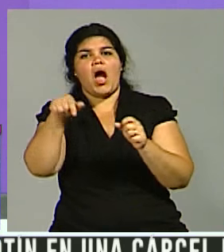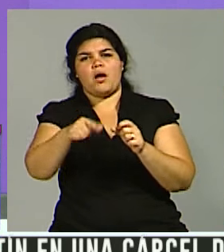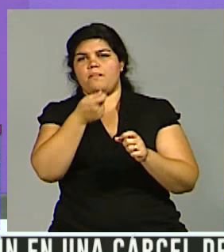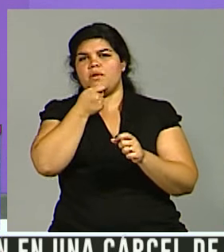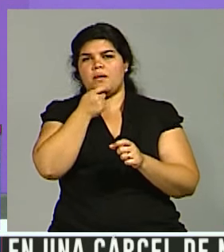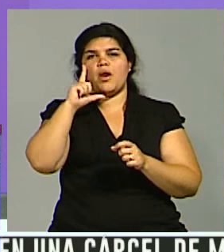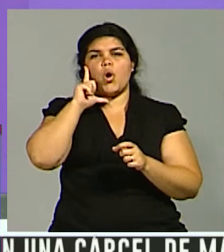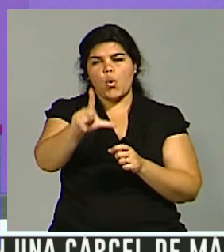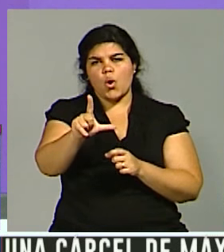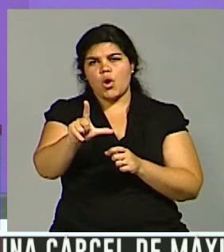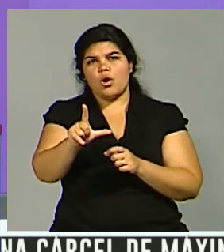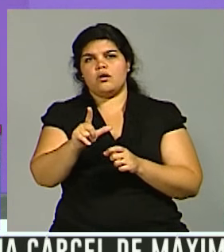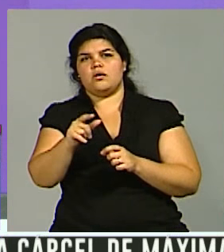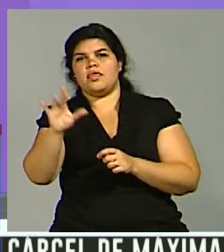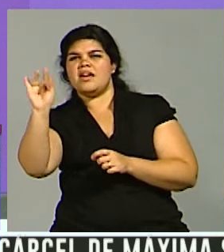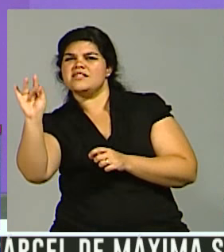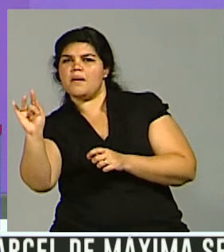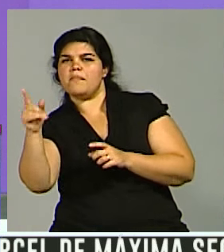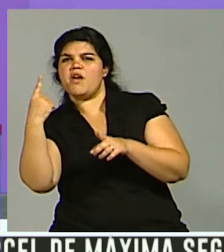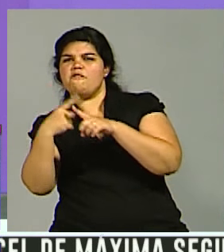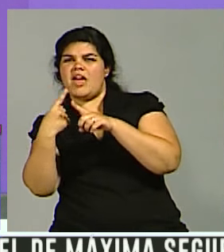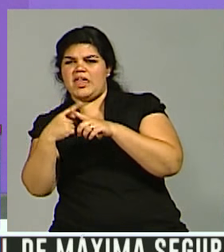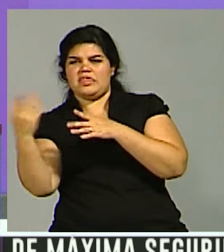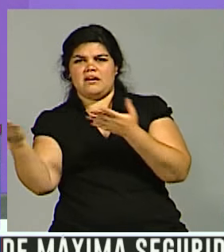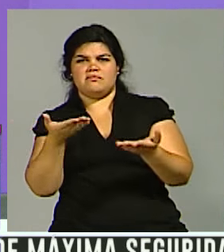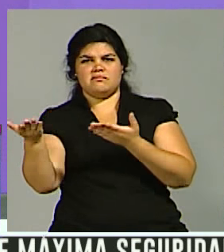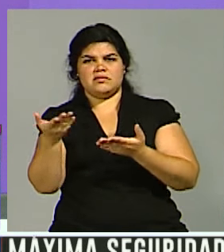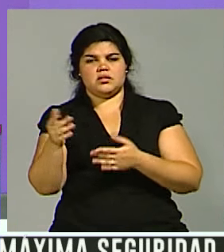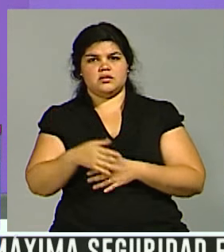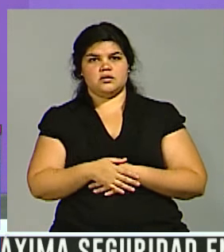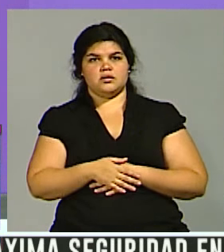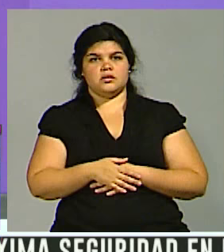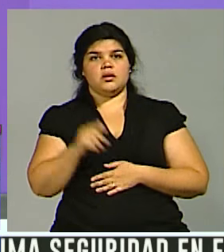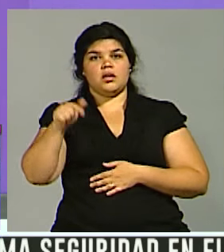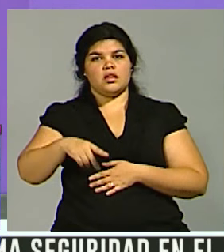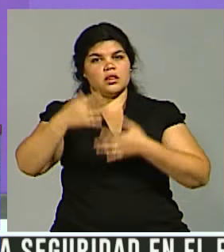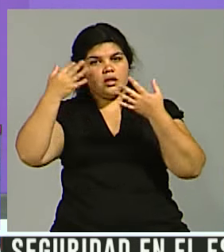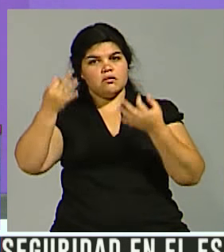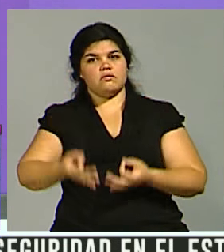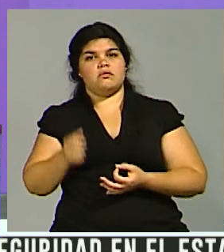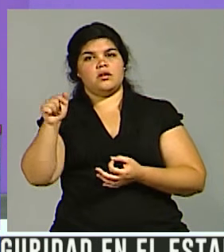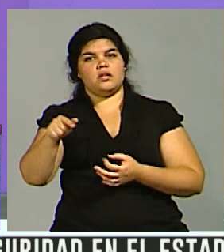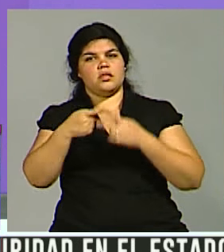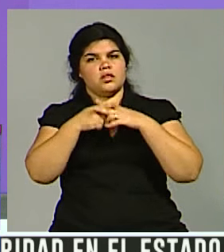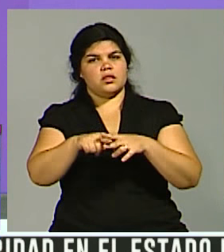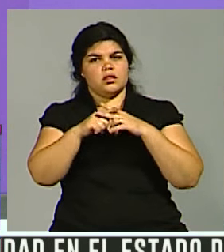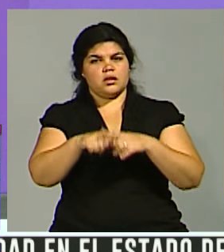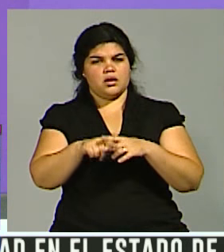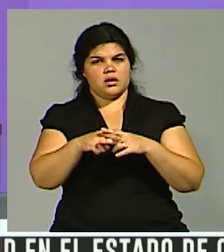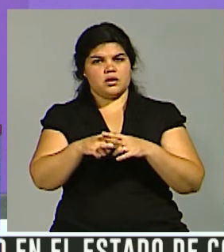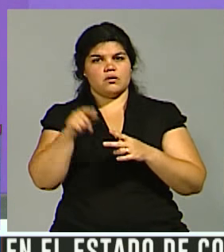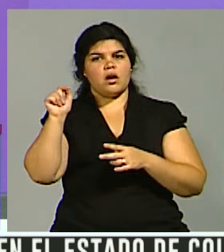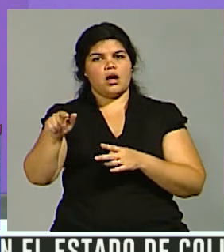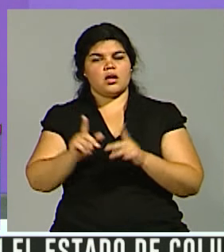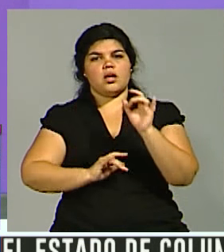por las vacaciones, el caso de diciembre por las fiestas, con lo cual desde un punto de vista técnico y profesional uno consideraría que